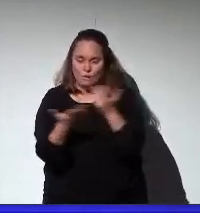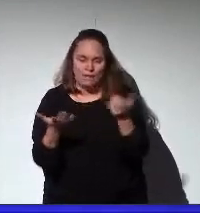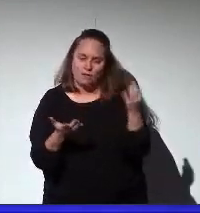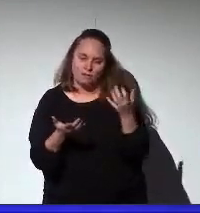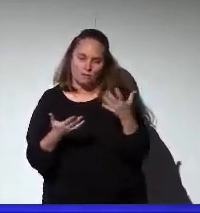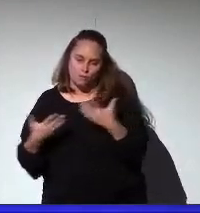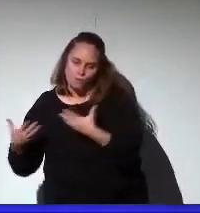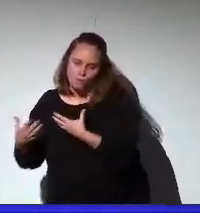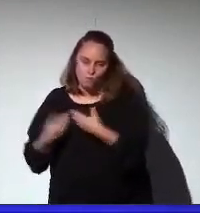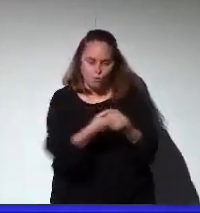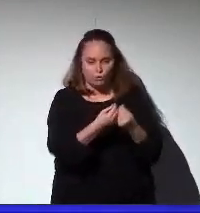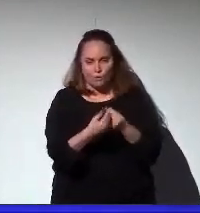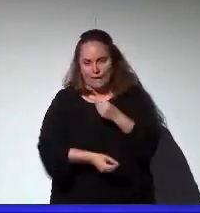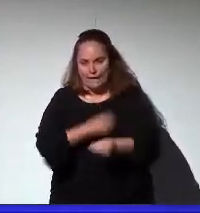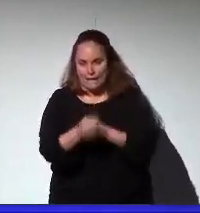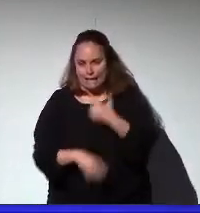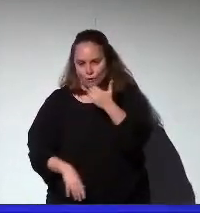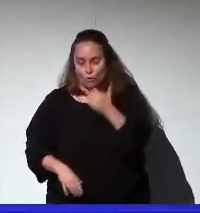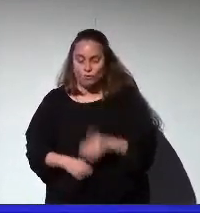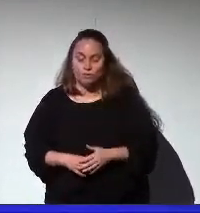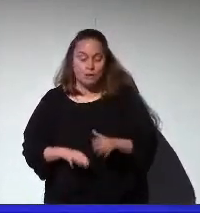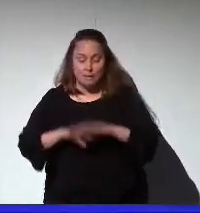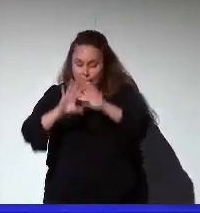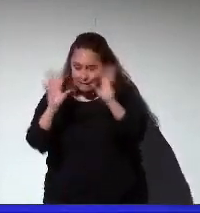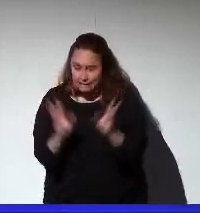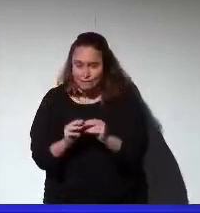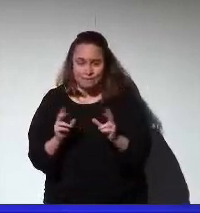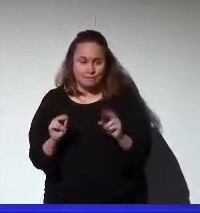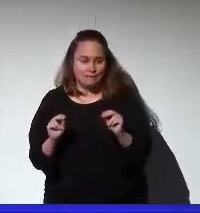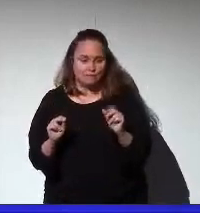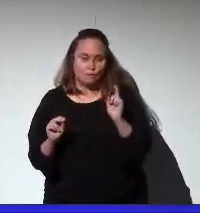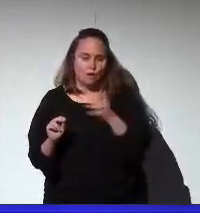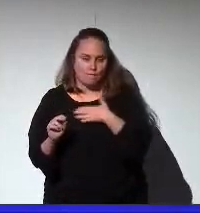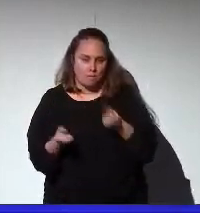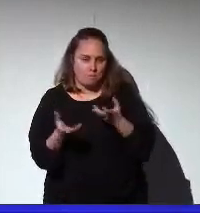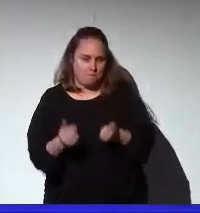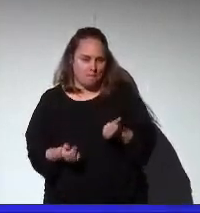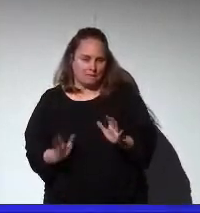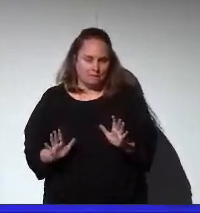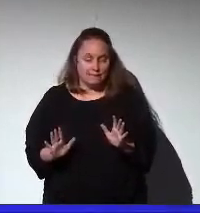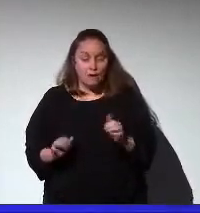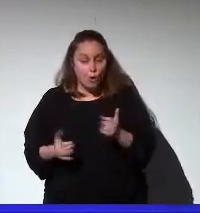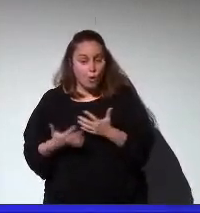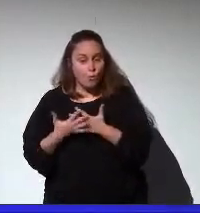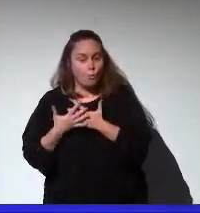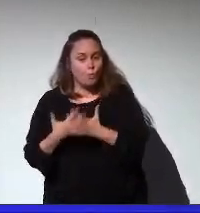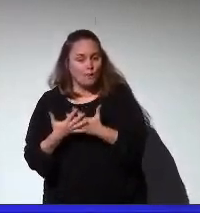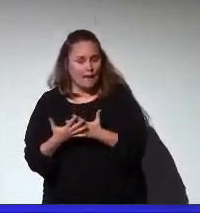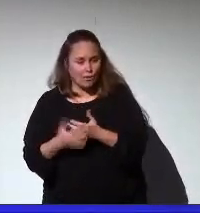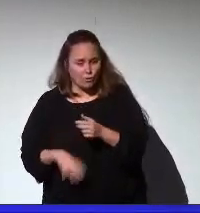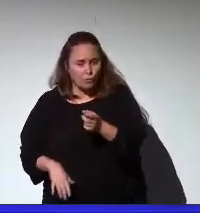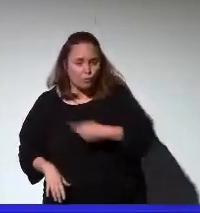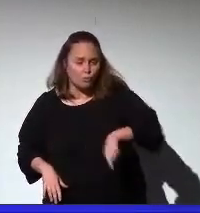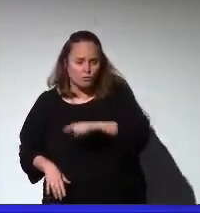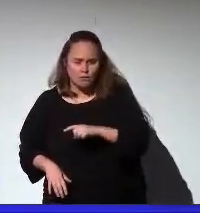que actuar de manera conjunta. Y ahí, ya para resumir, solo quería tener un par de reflexiones. El voluntariado juega un